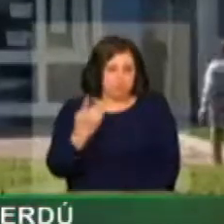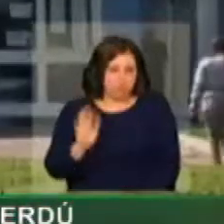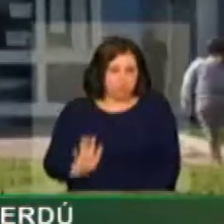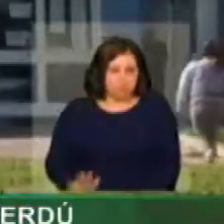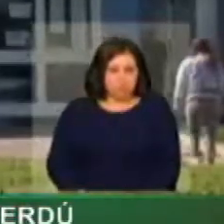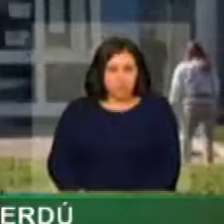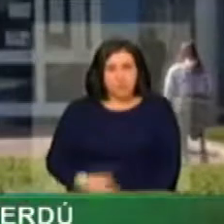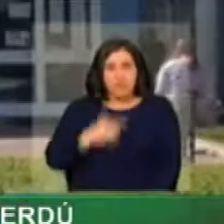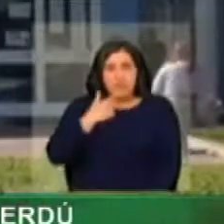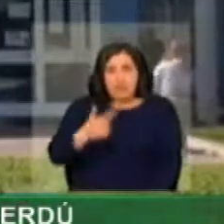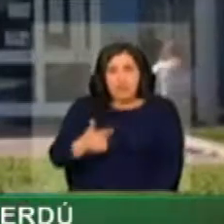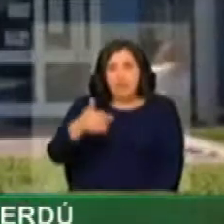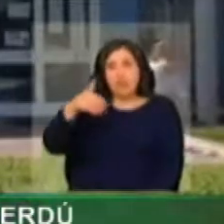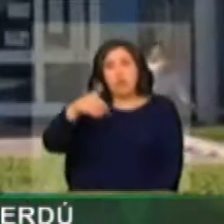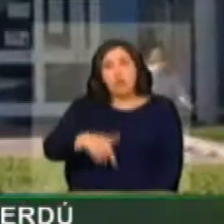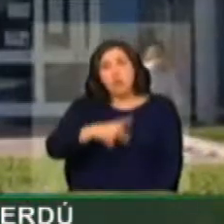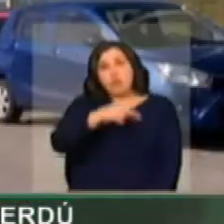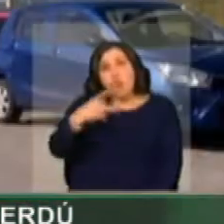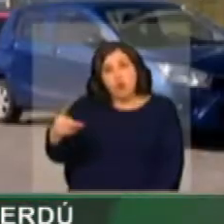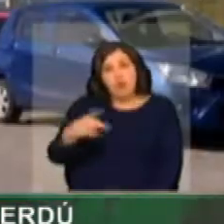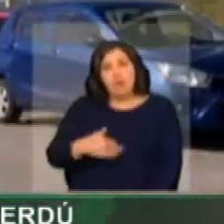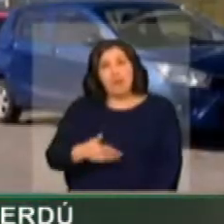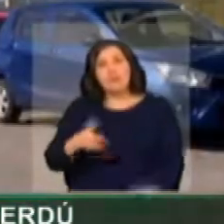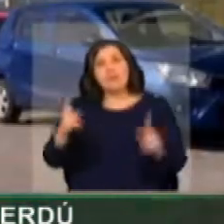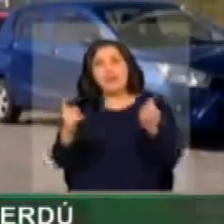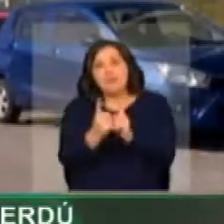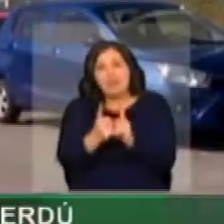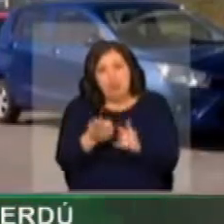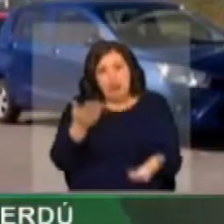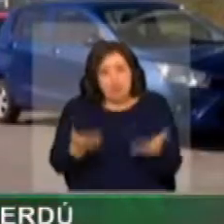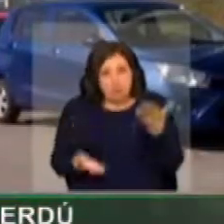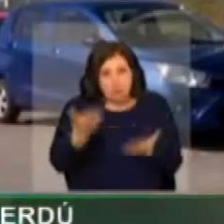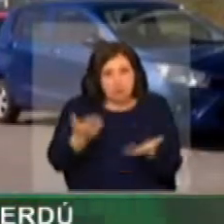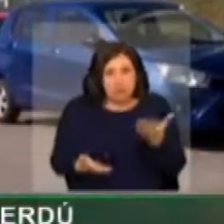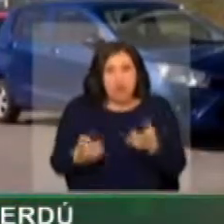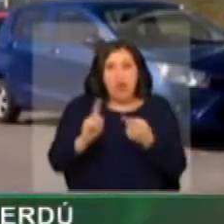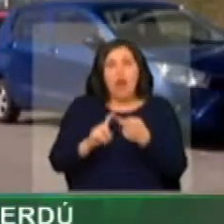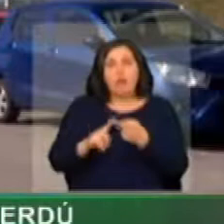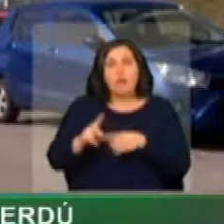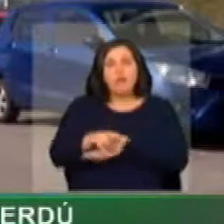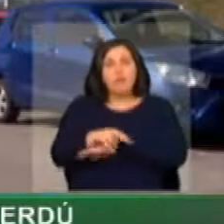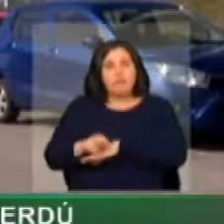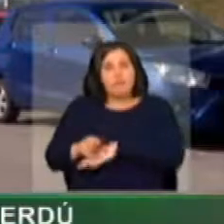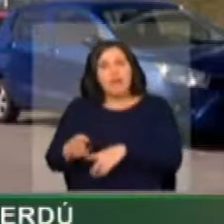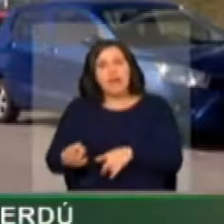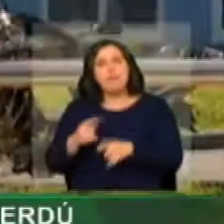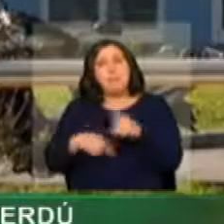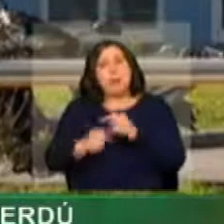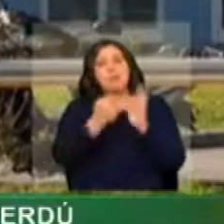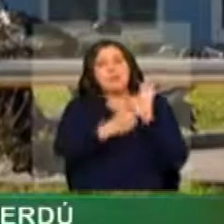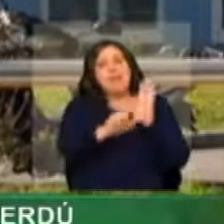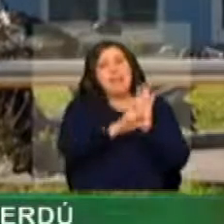expresó el propio Martínez, en 2 semanas se realizará un proceso abreviado que será oportunamente acordado con la fiscal del caso por el delito